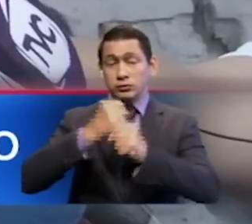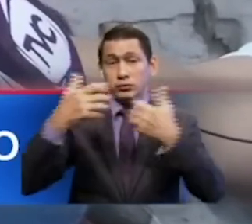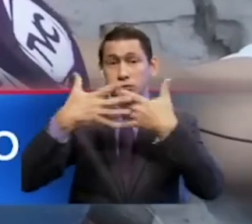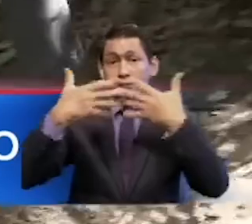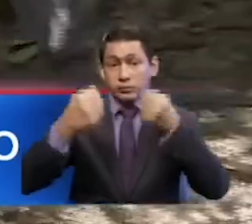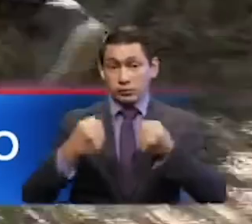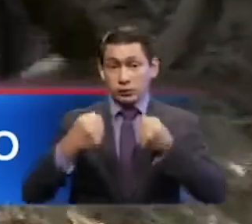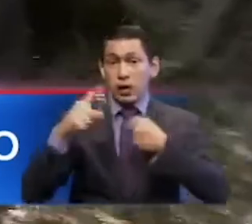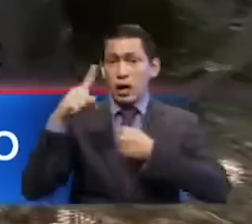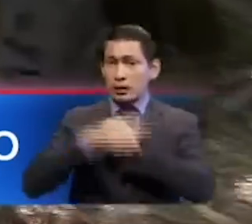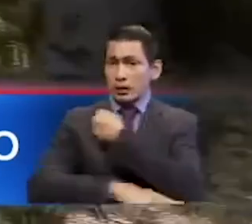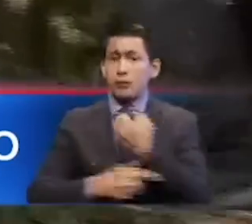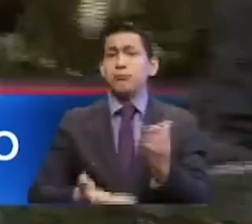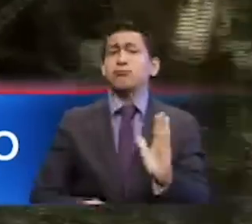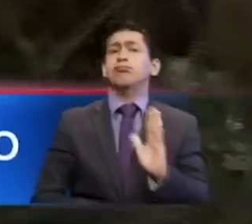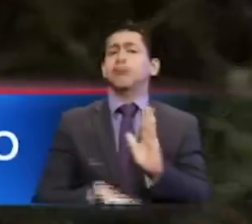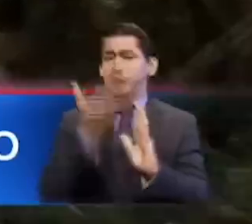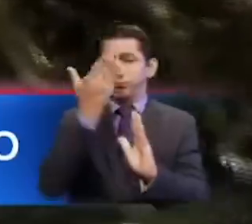estado ecuatoriano.